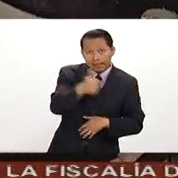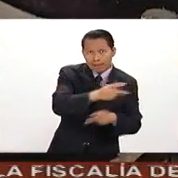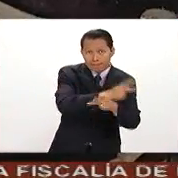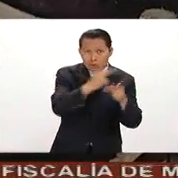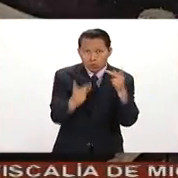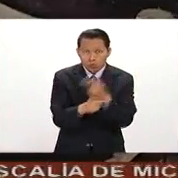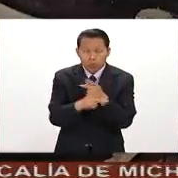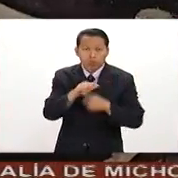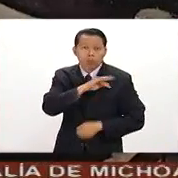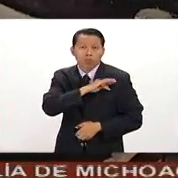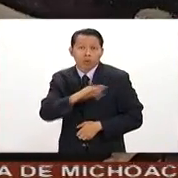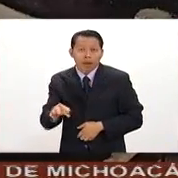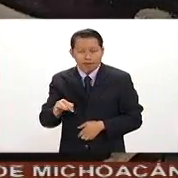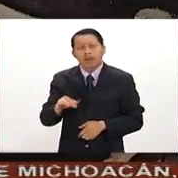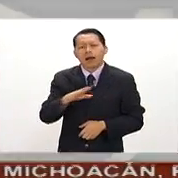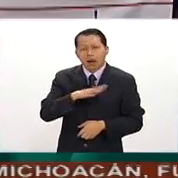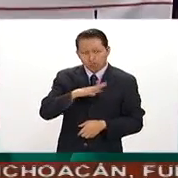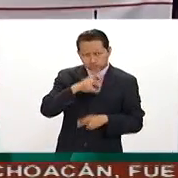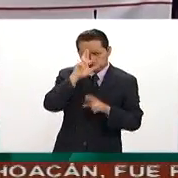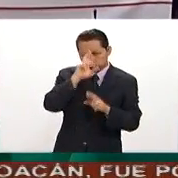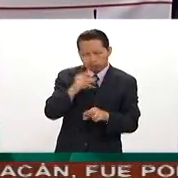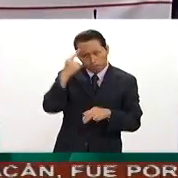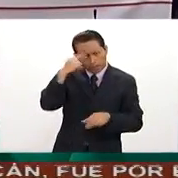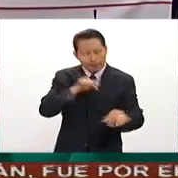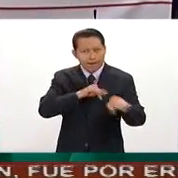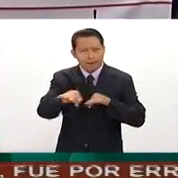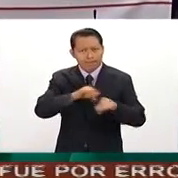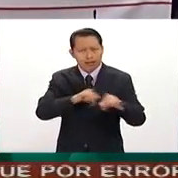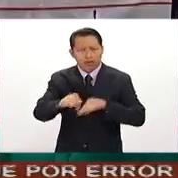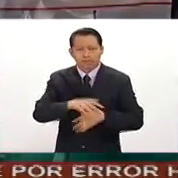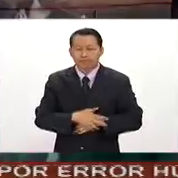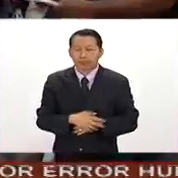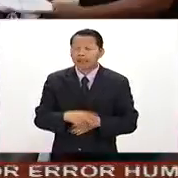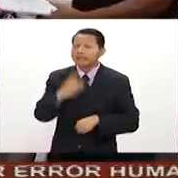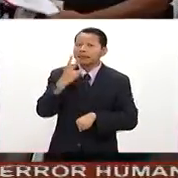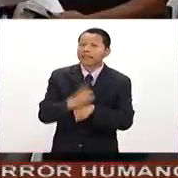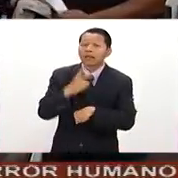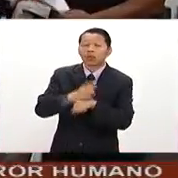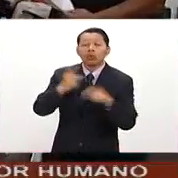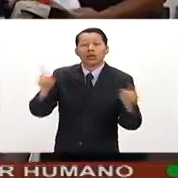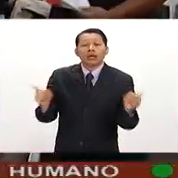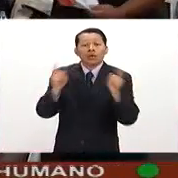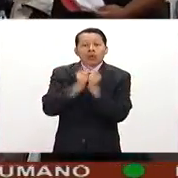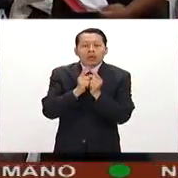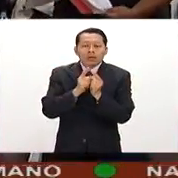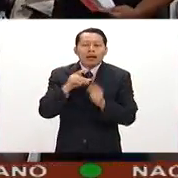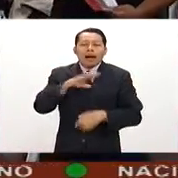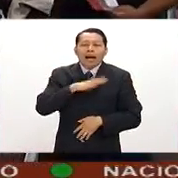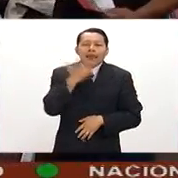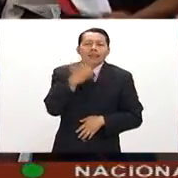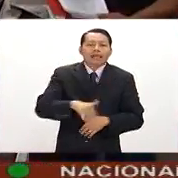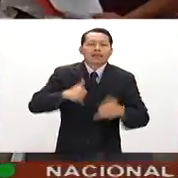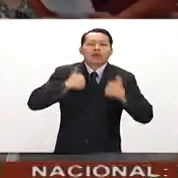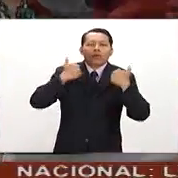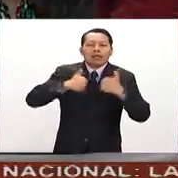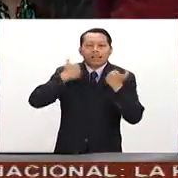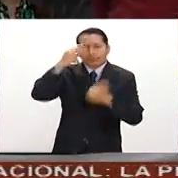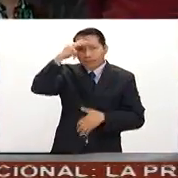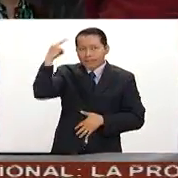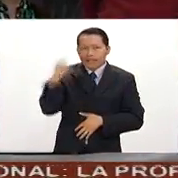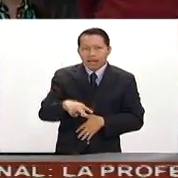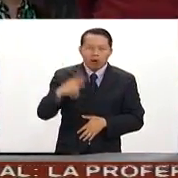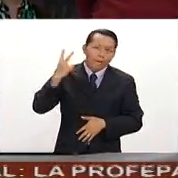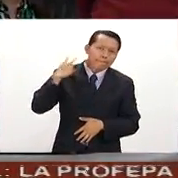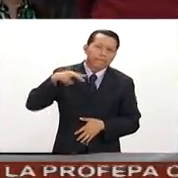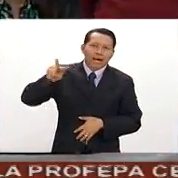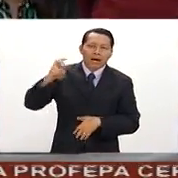una fuente digna de empleo. Esta es la segunda edición del encuentro y fueron 10 jóvenes mexicanos los que viajaron